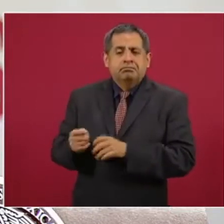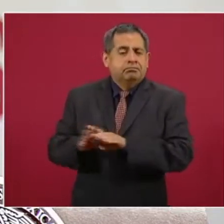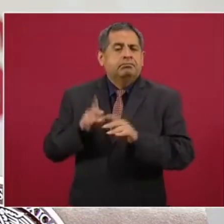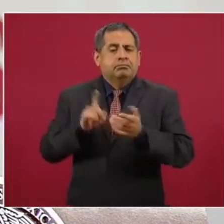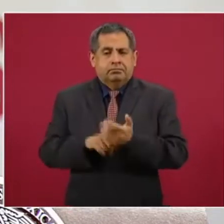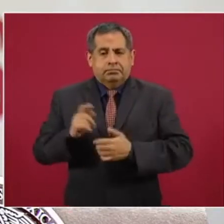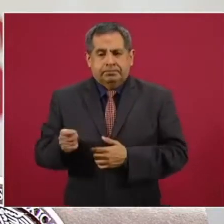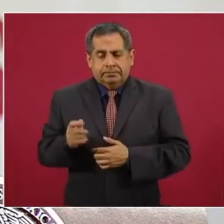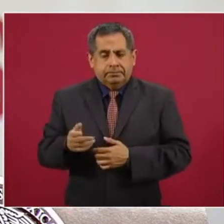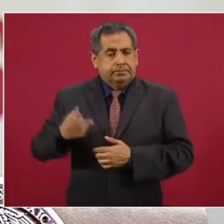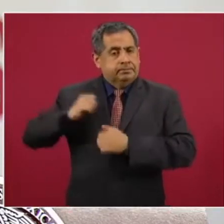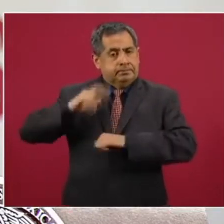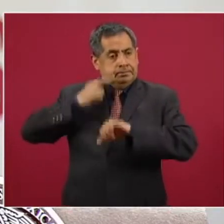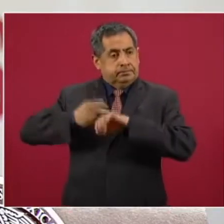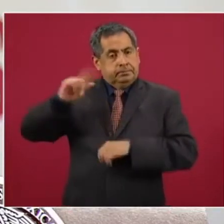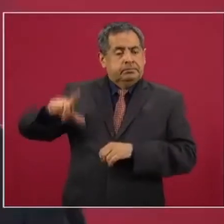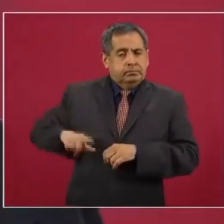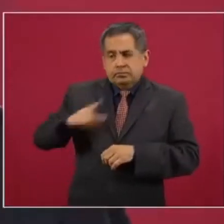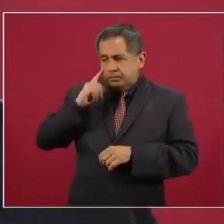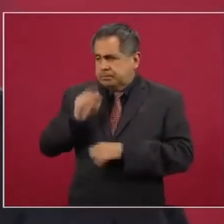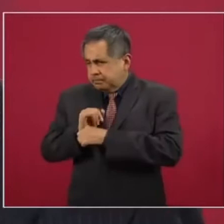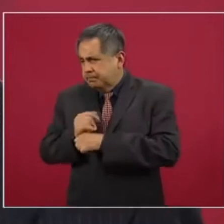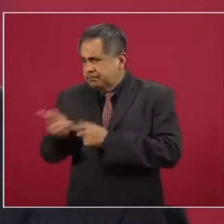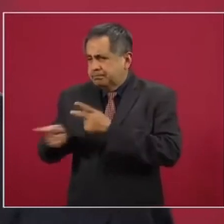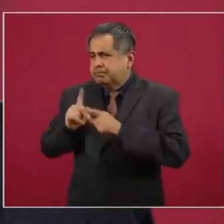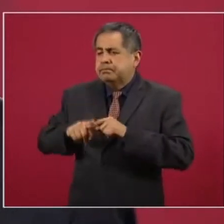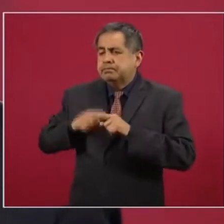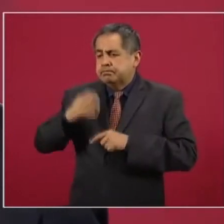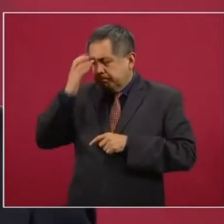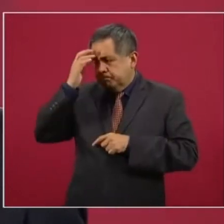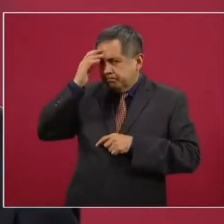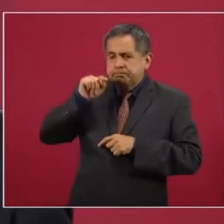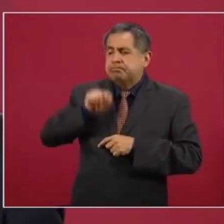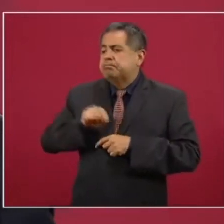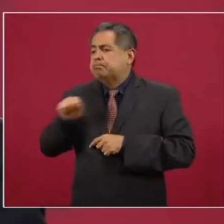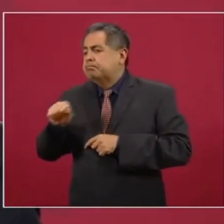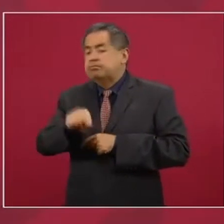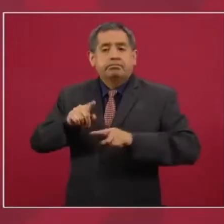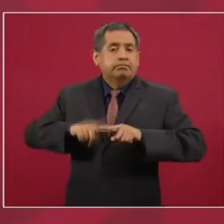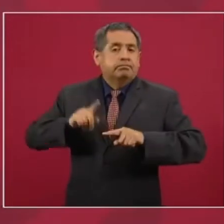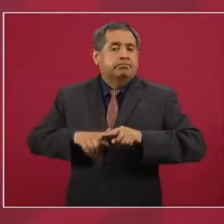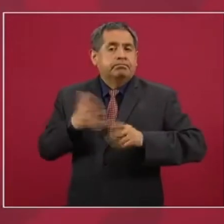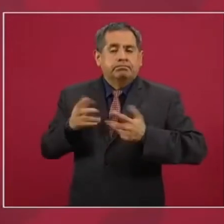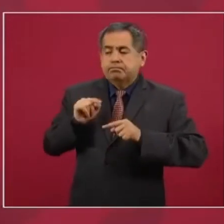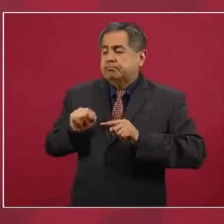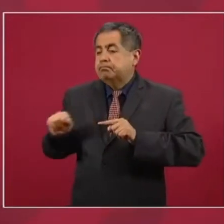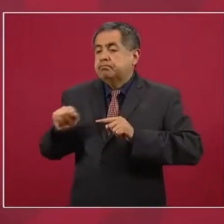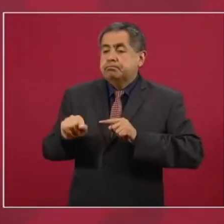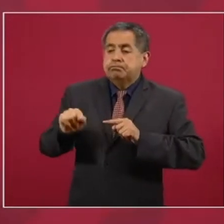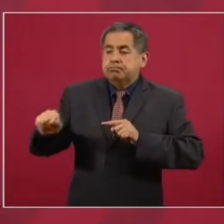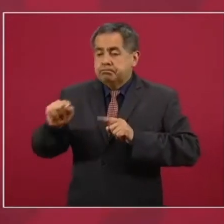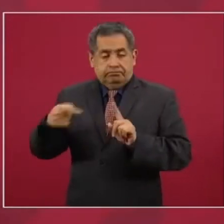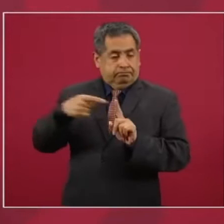estados, de las autoridades estatales de salud. Se reconoce quiénes son las personas que pudieron haber estado en contacto